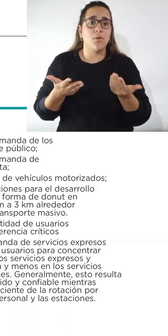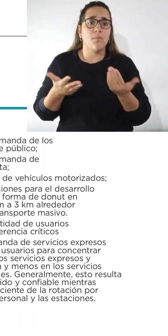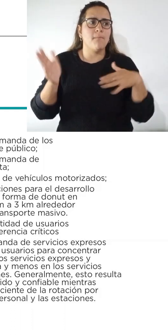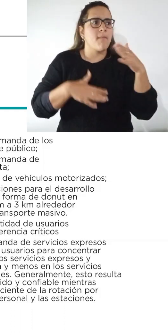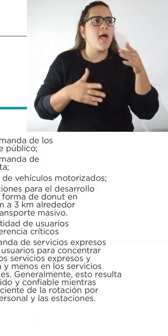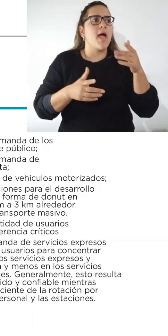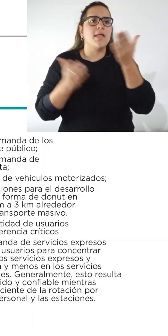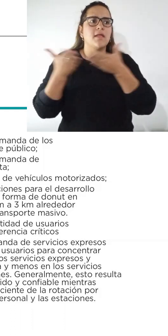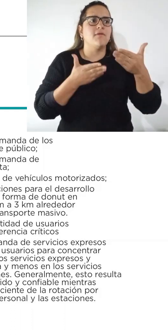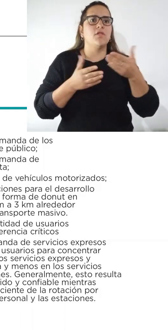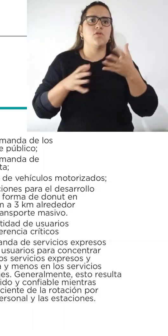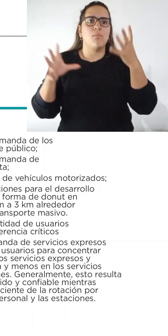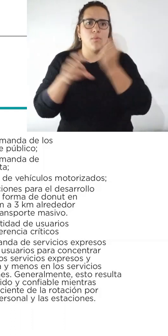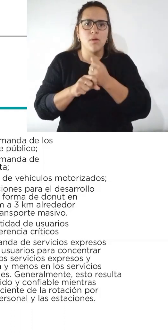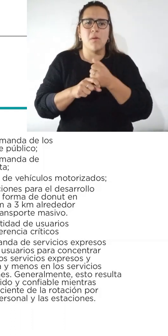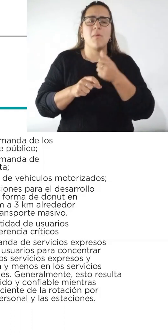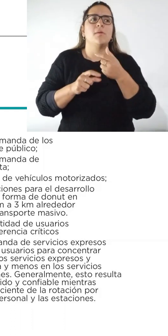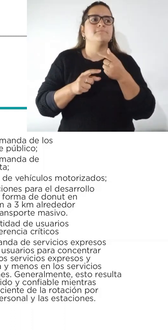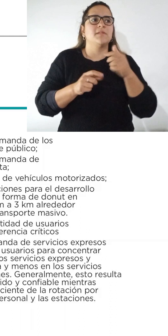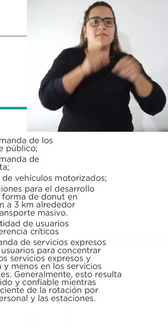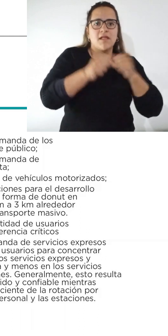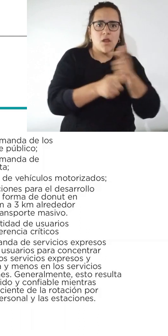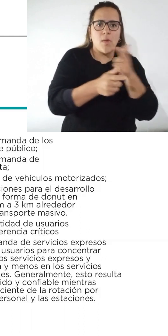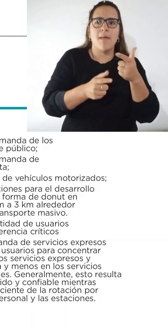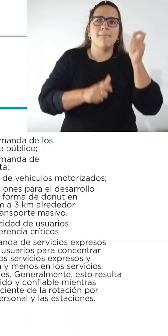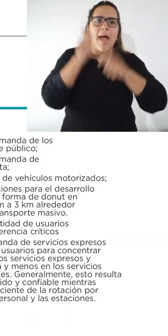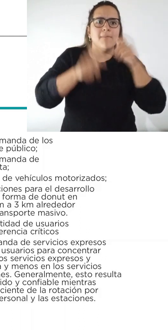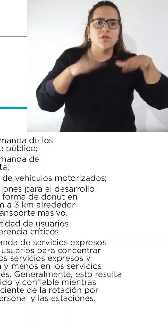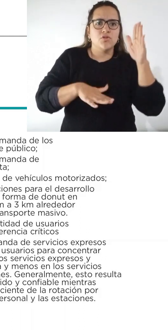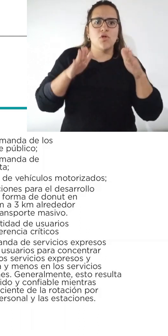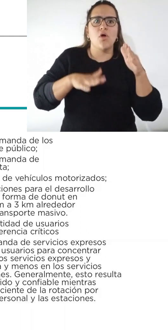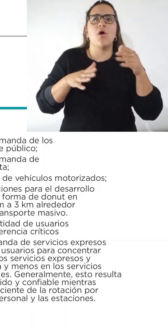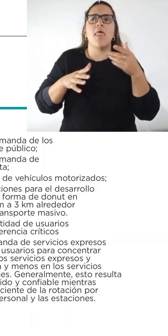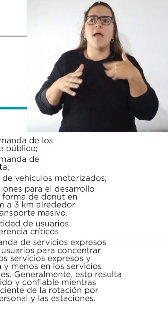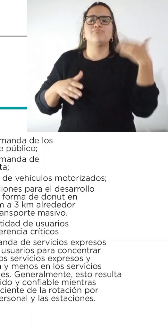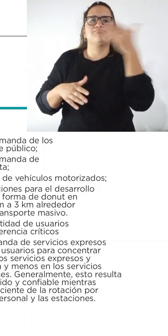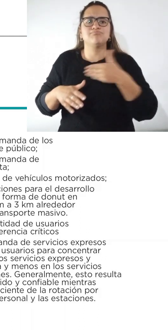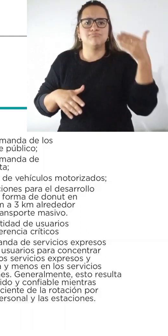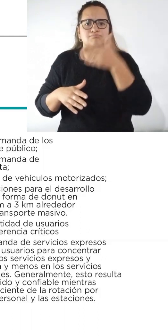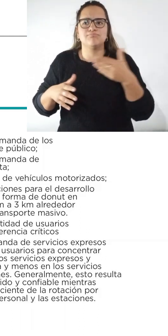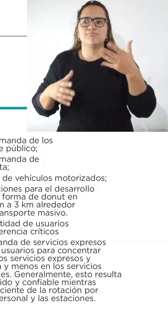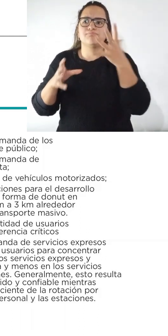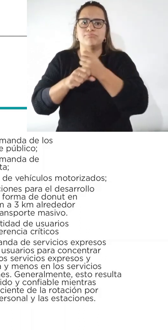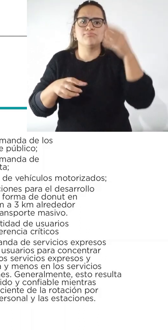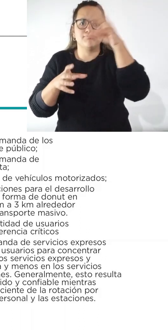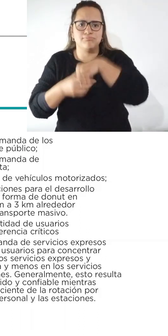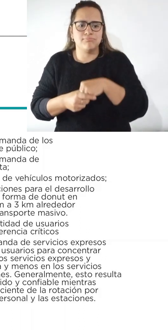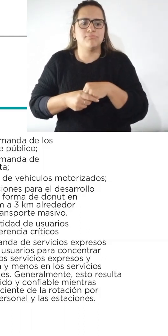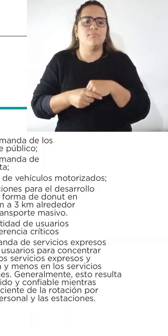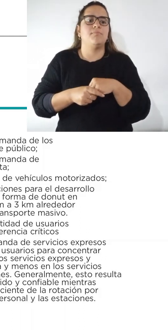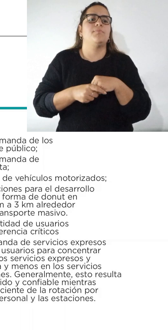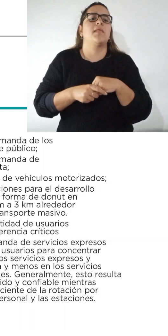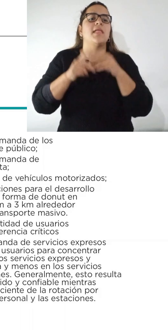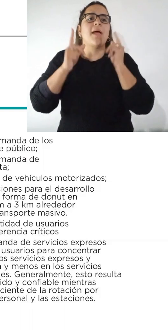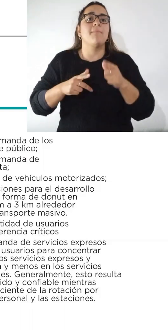el incremento de la demanda de los servicios de transporte público, porque más personas van a poder llegar al sistema, el incremento de la